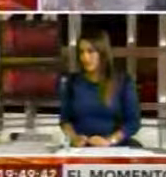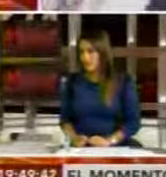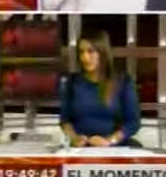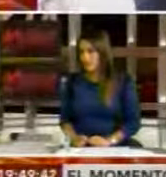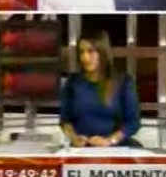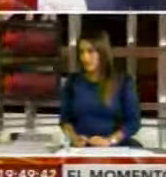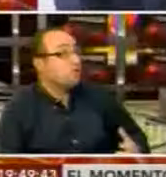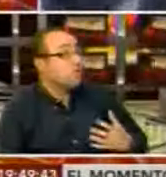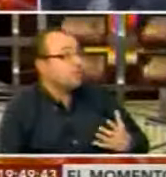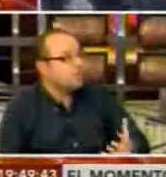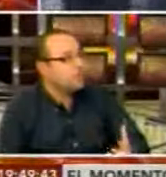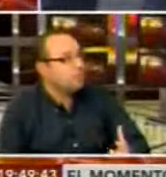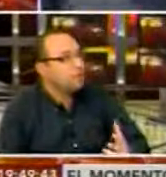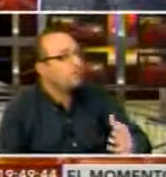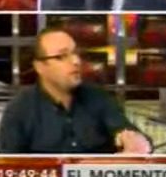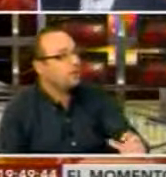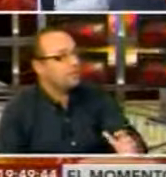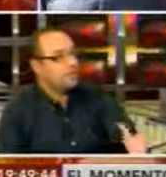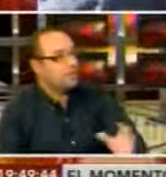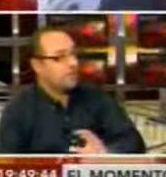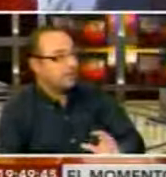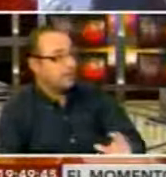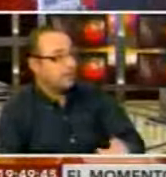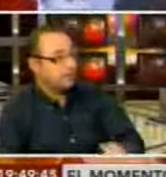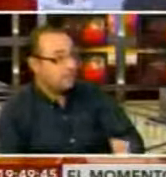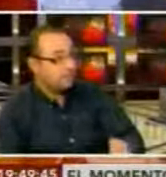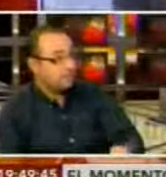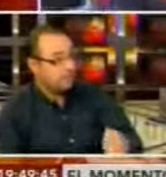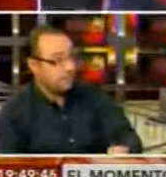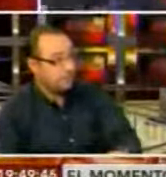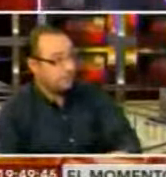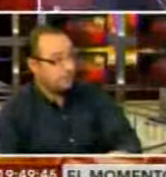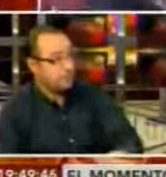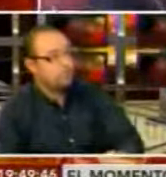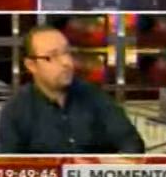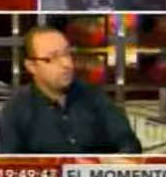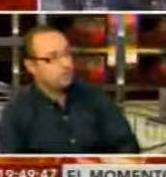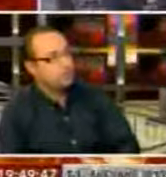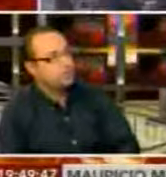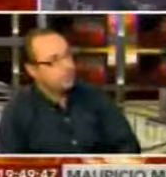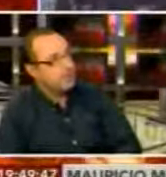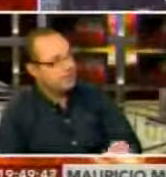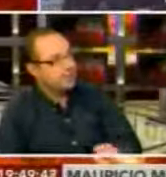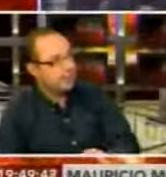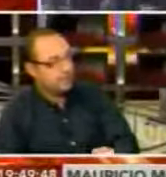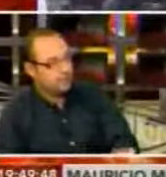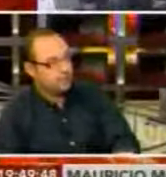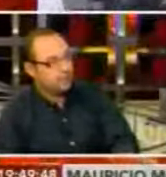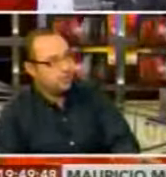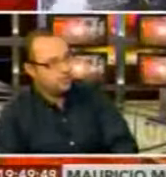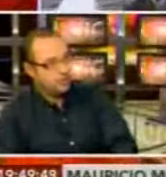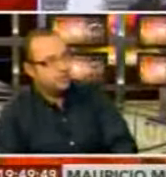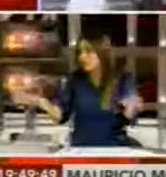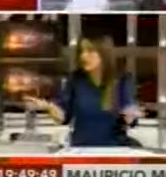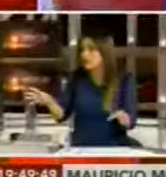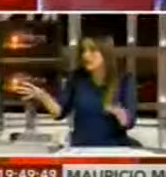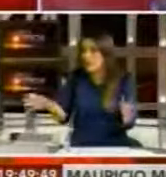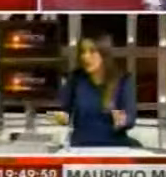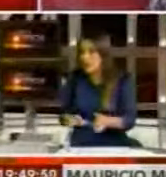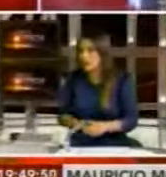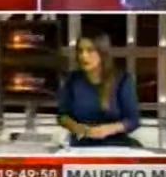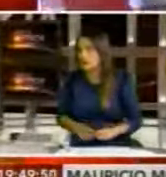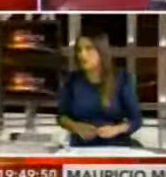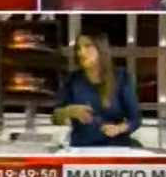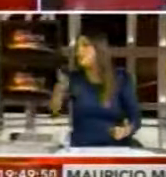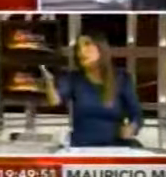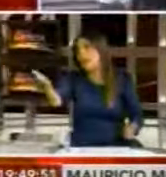es el vocero oficial, claro. Pero hay otros que también han hablado al respecto. Y han hablado mucho más, el mío Peñalillo, Jimena Rincón. Ahí tenemos un triunvirato donde probablemente tengamos